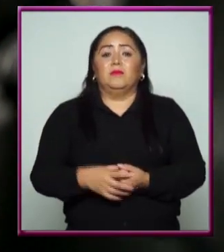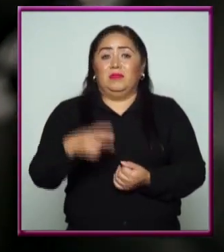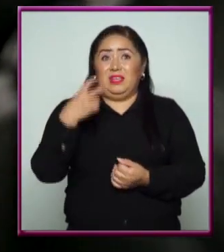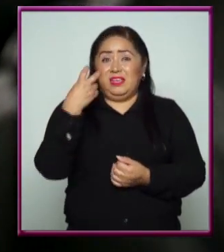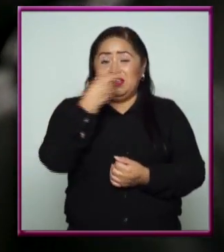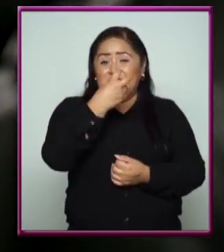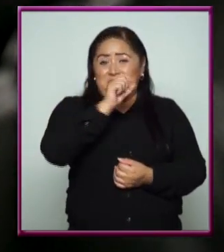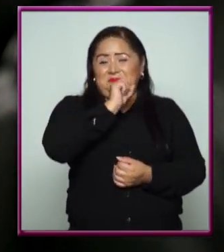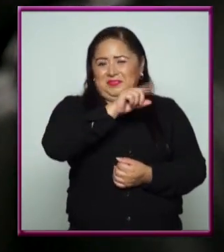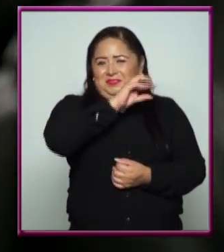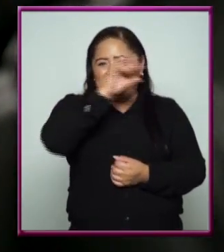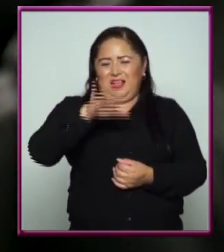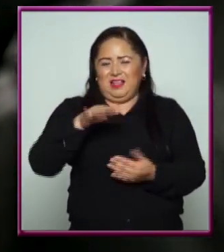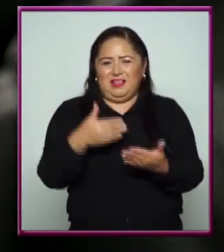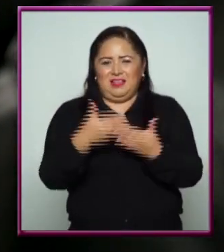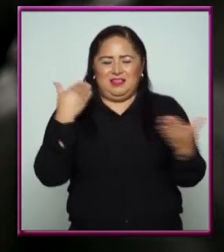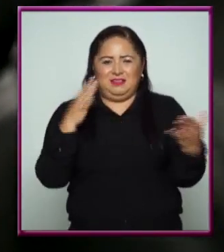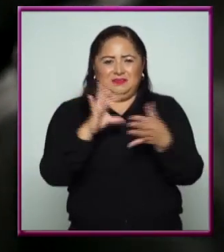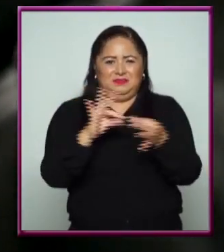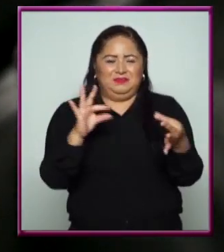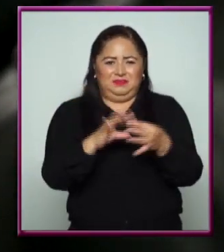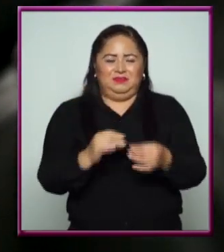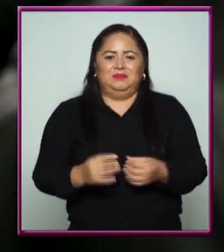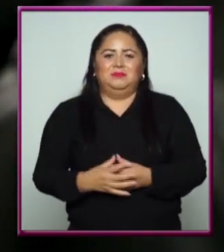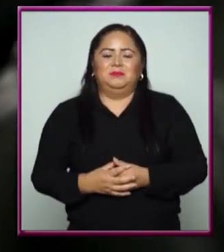Esta propiedad, digamos, de